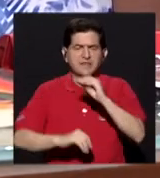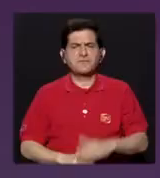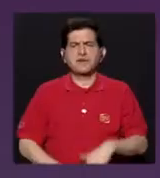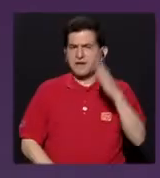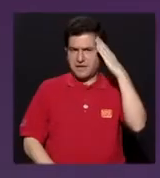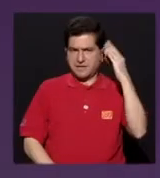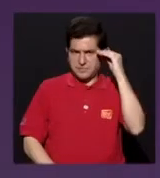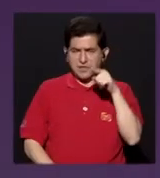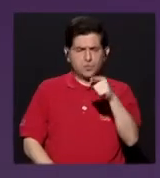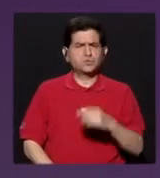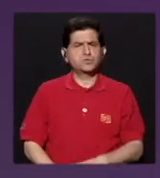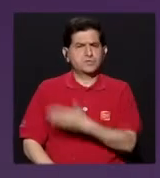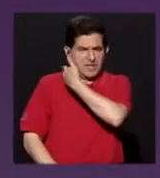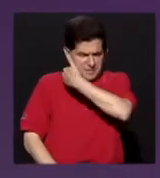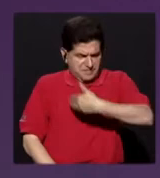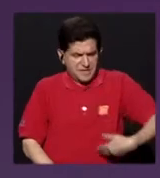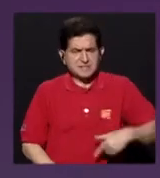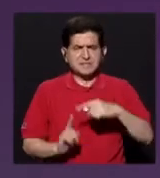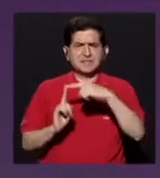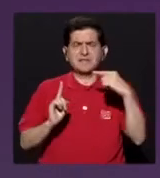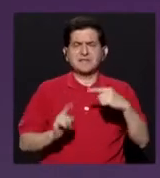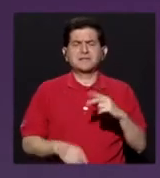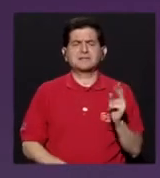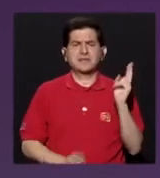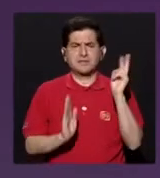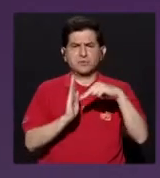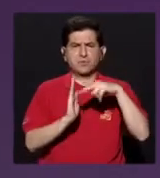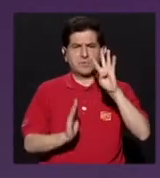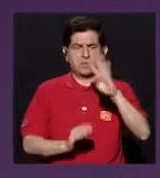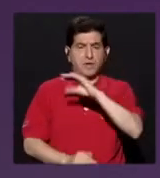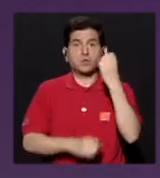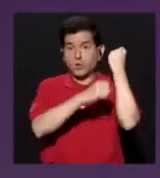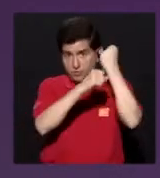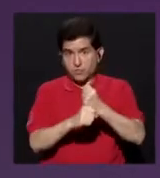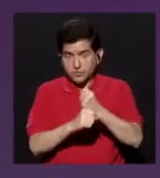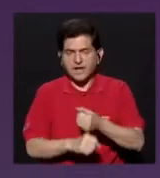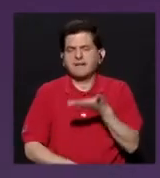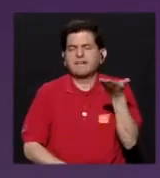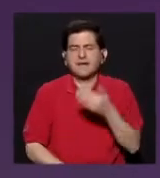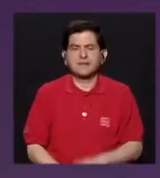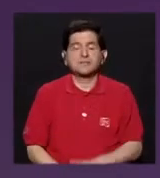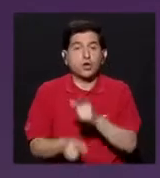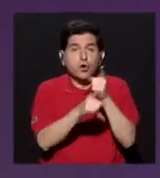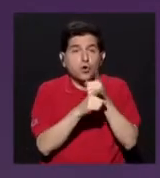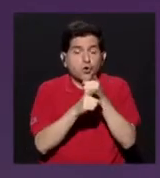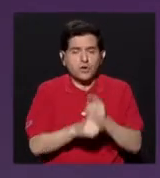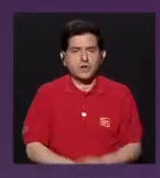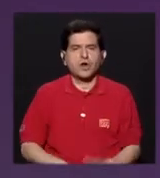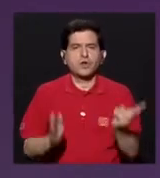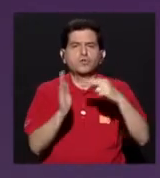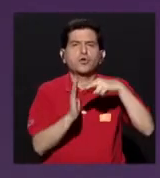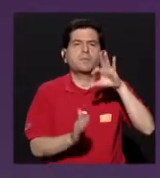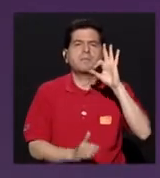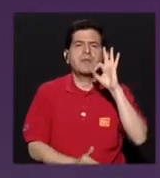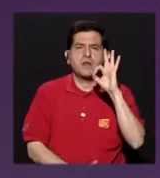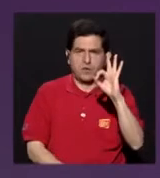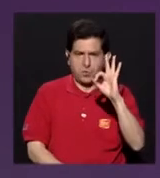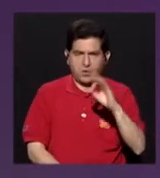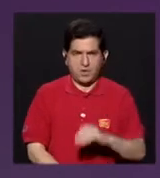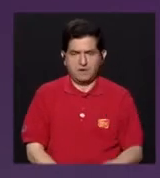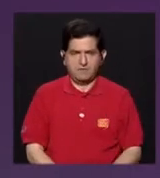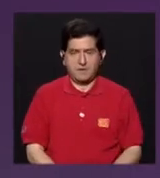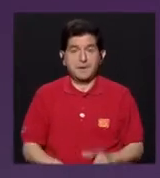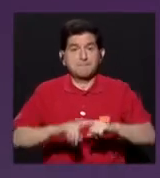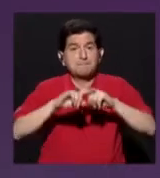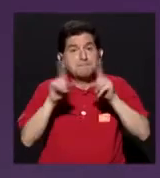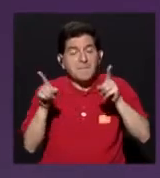y preside desde el año 2004? Más bien, hay una corrección, es desde 2009. Ajá. Lo